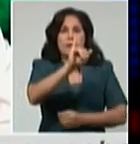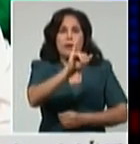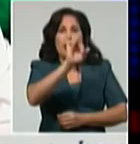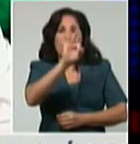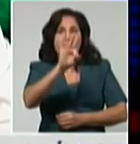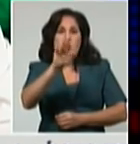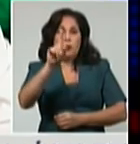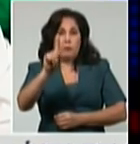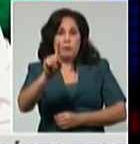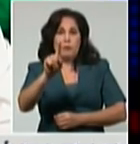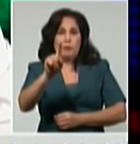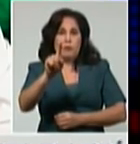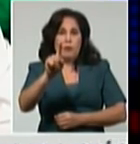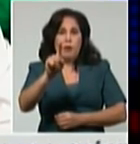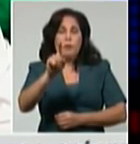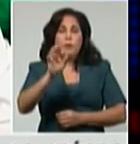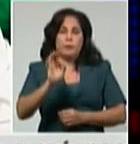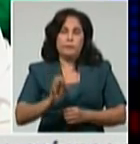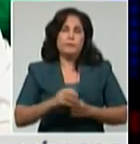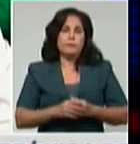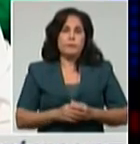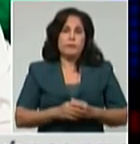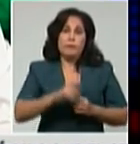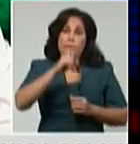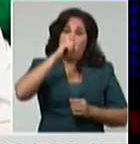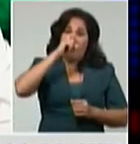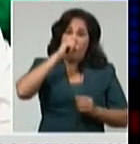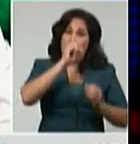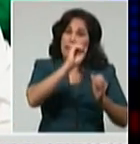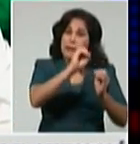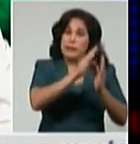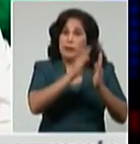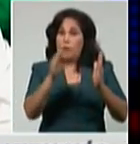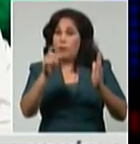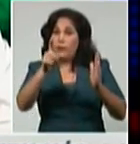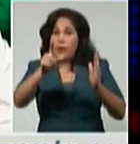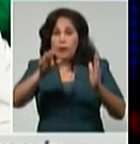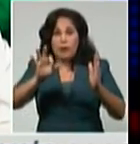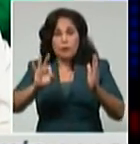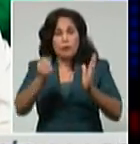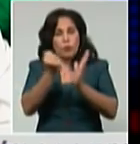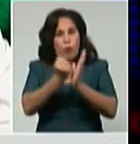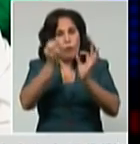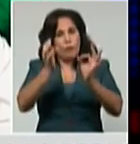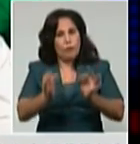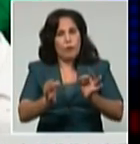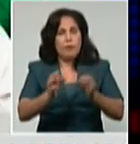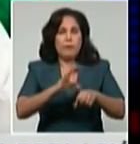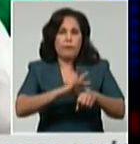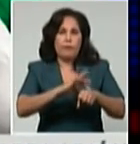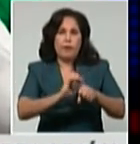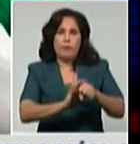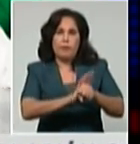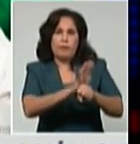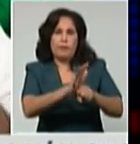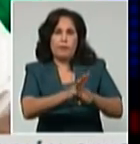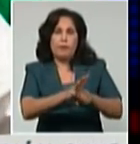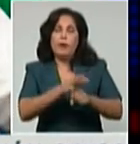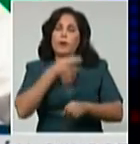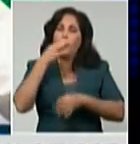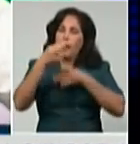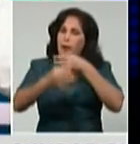681 que en edades pediátricas han sido diagnosticados en nuestro país. Como siempre